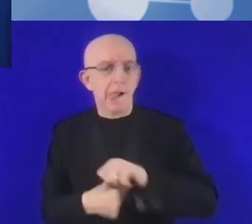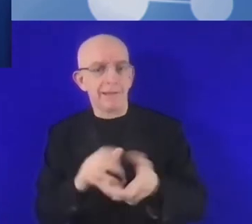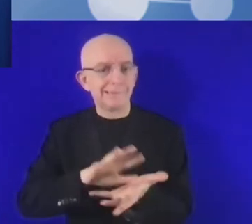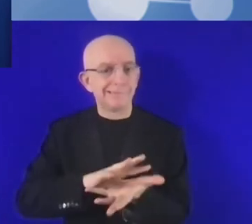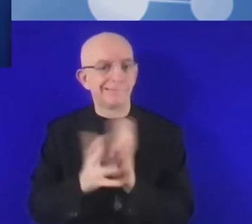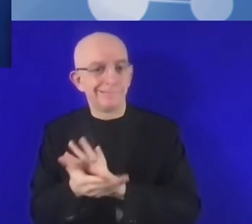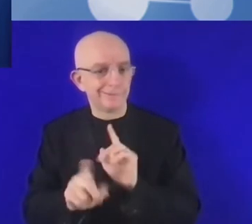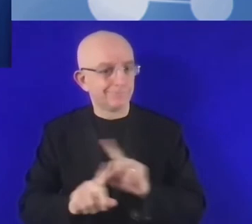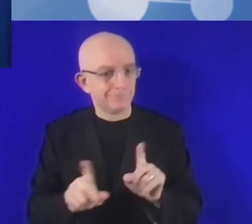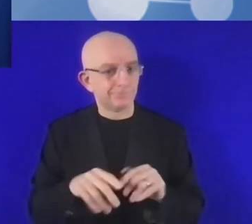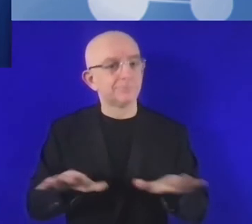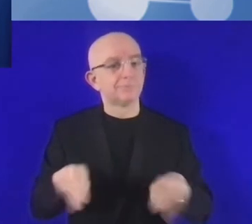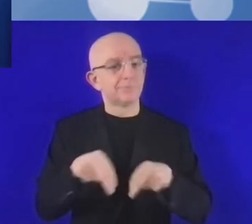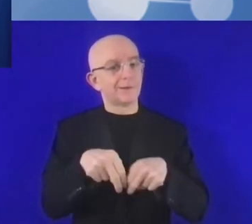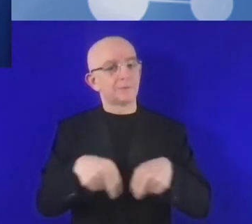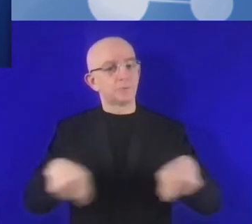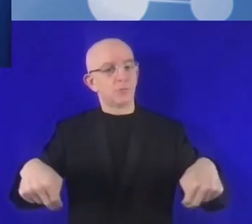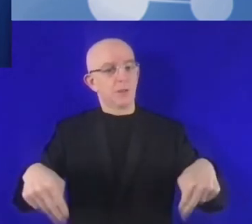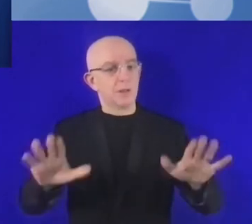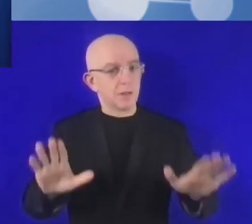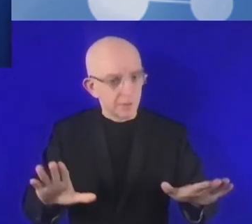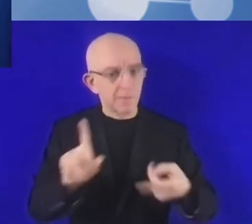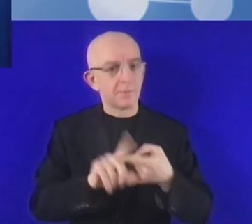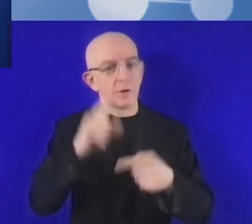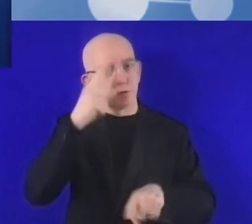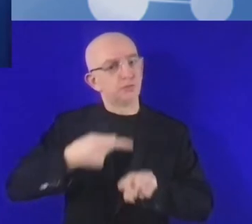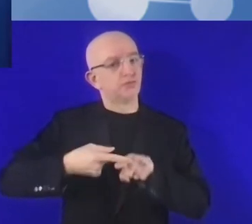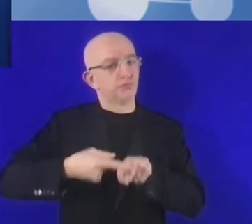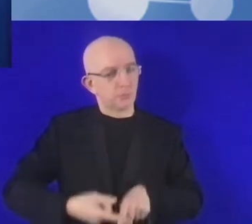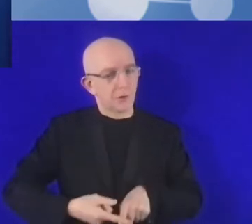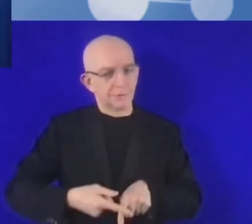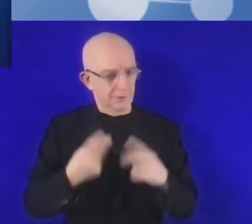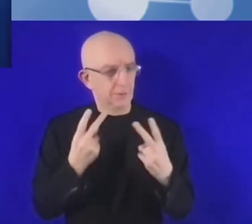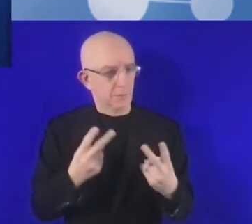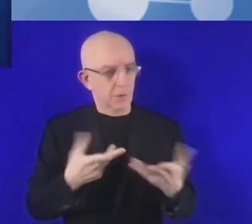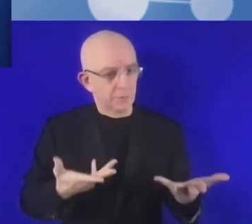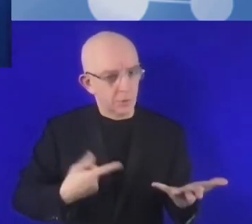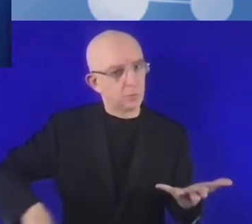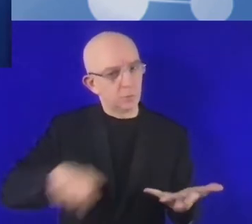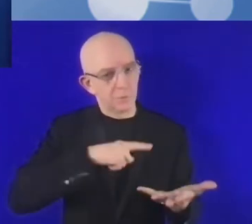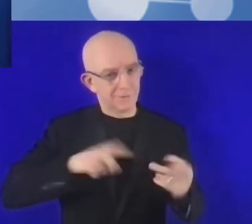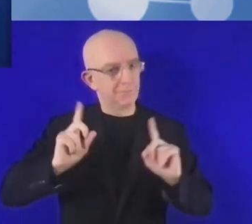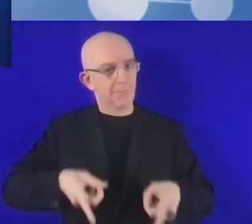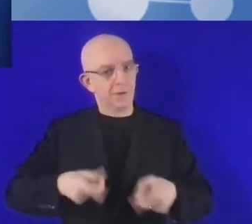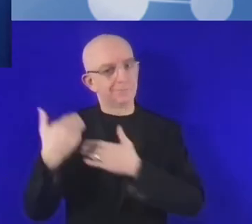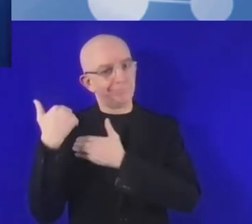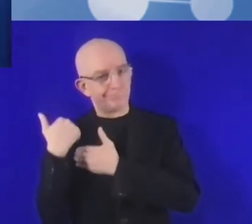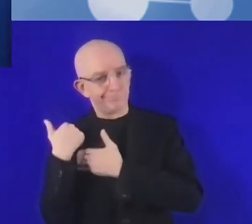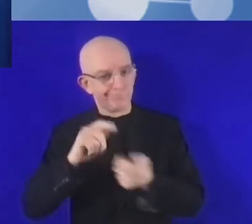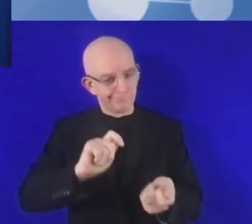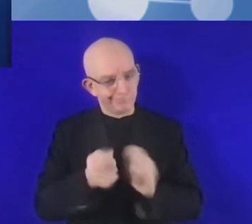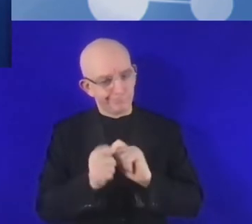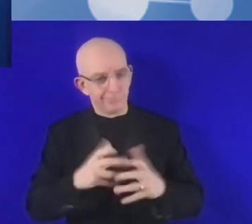que esté basado sobre la confianza común, y solamente de nosotros, de la comunidad global, depende cómo formaremos